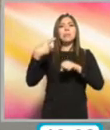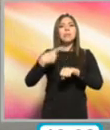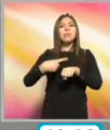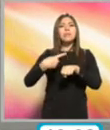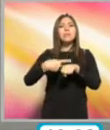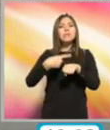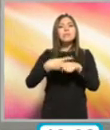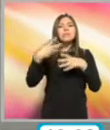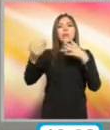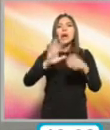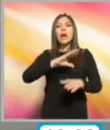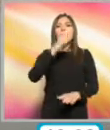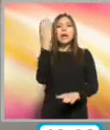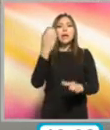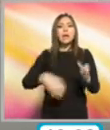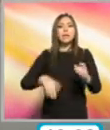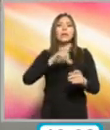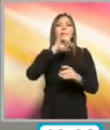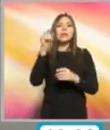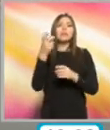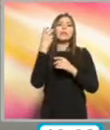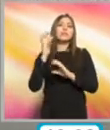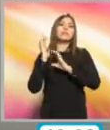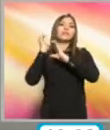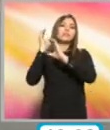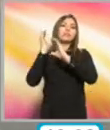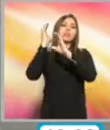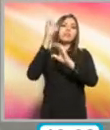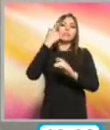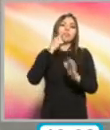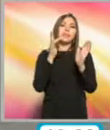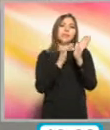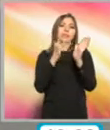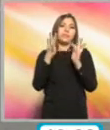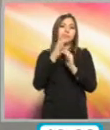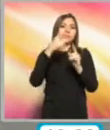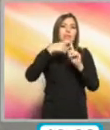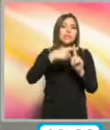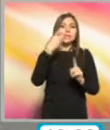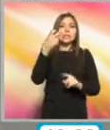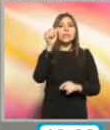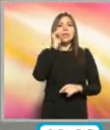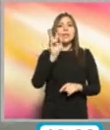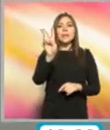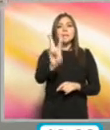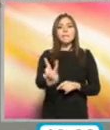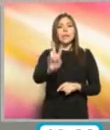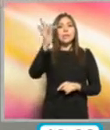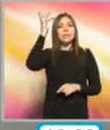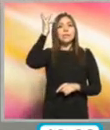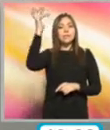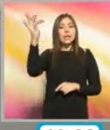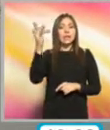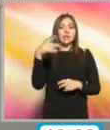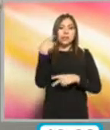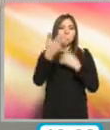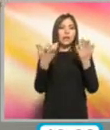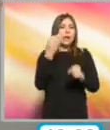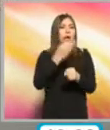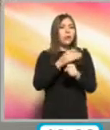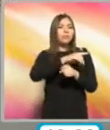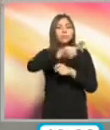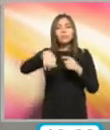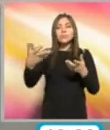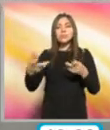de Cristo. Es decir, esta representación que el Viernes Santo se llevará a cabo y que ahora estamos viendo los